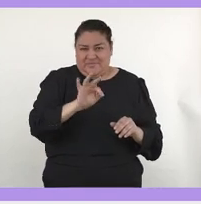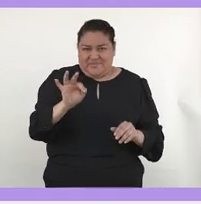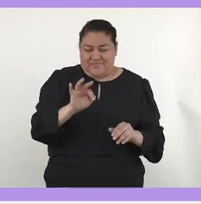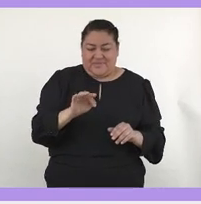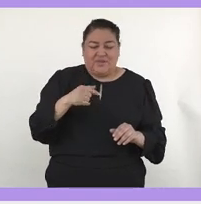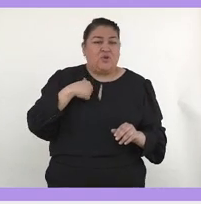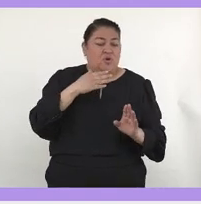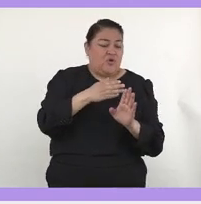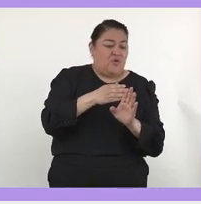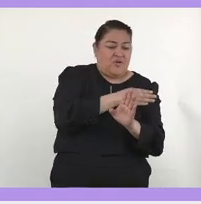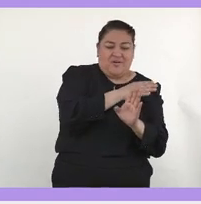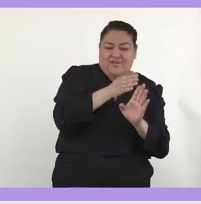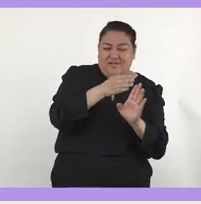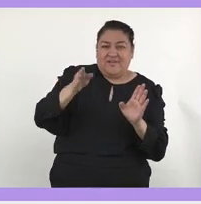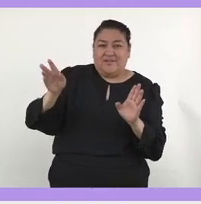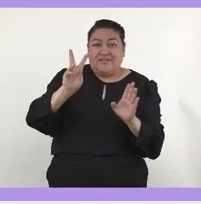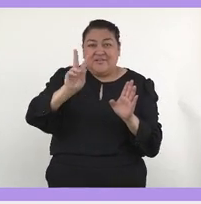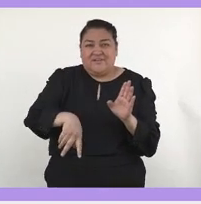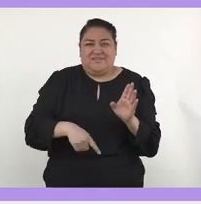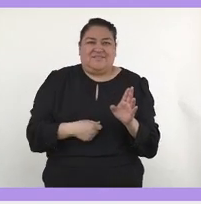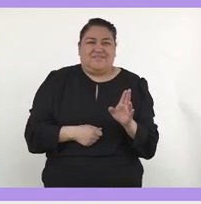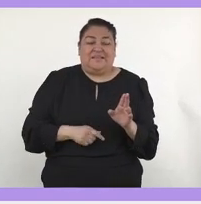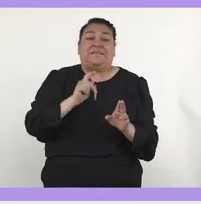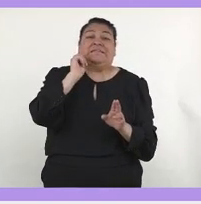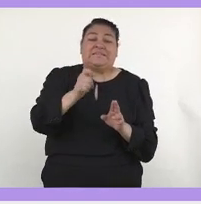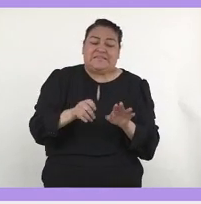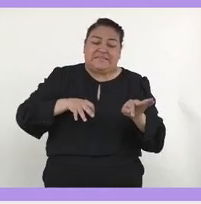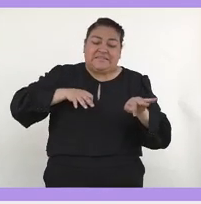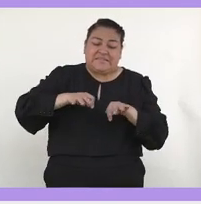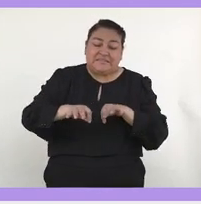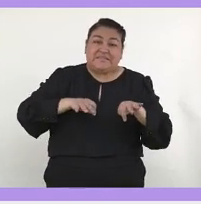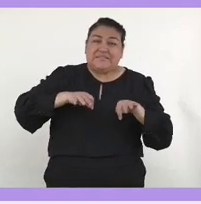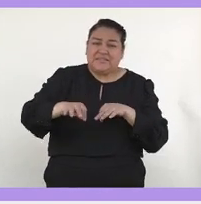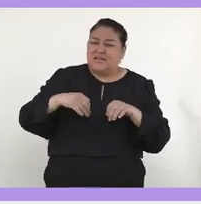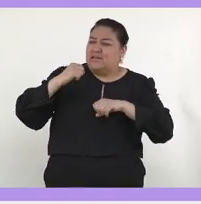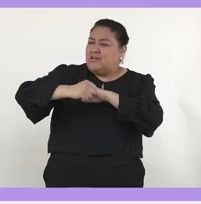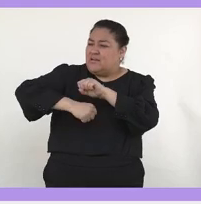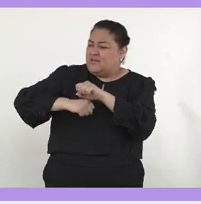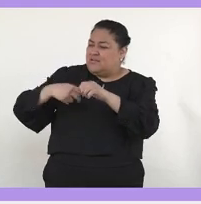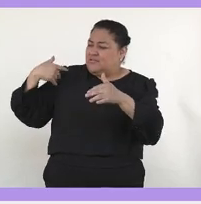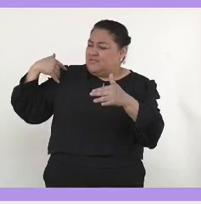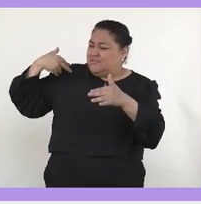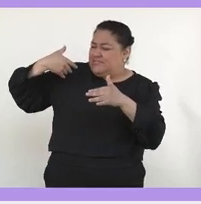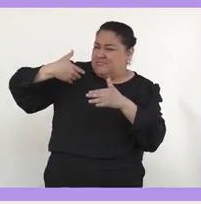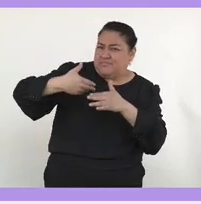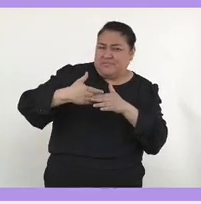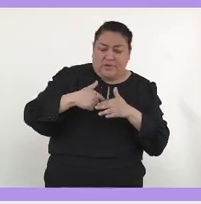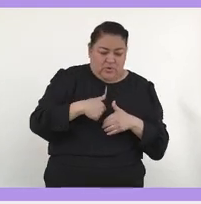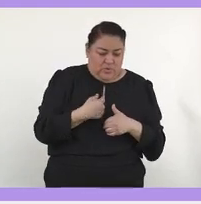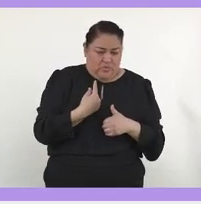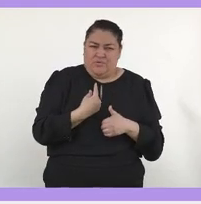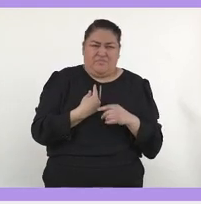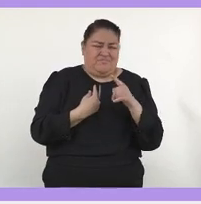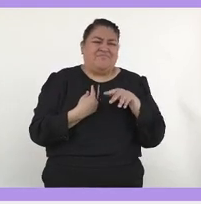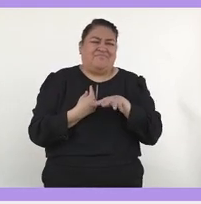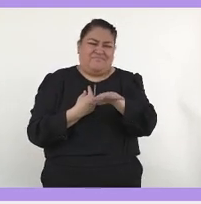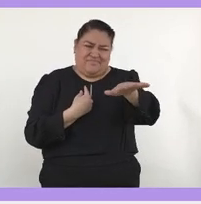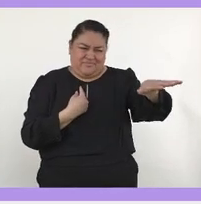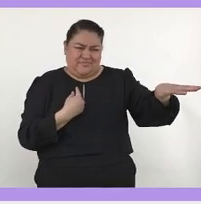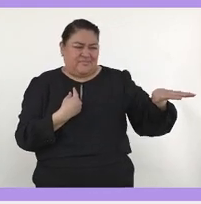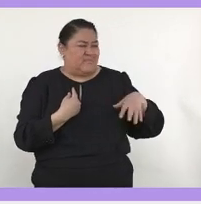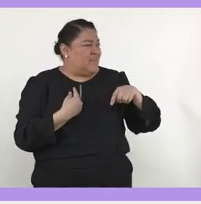es un antes y un después y era materializar el trabajo de tantos y tantos años no solo mío sino de